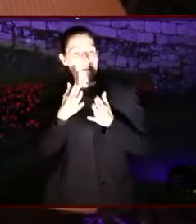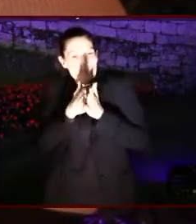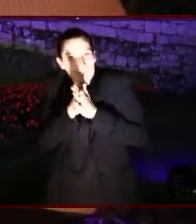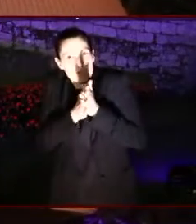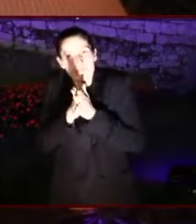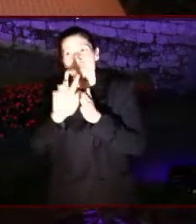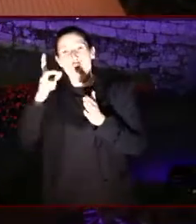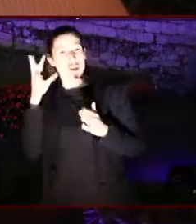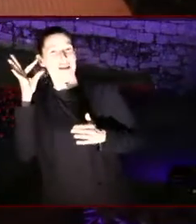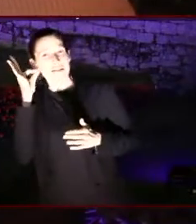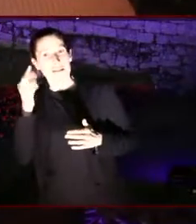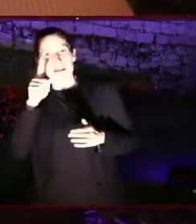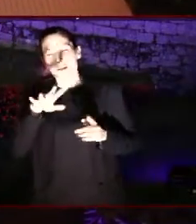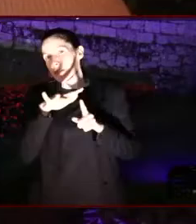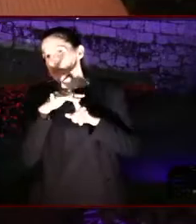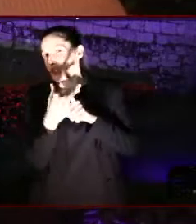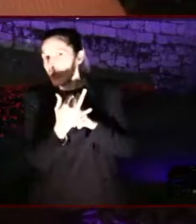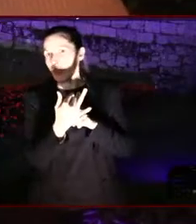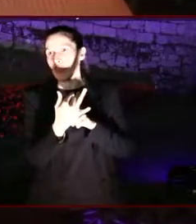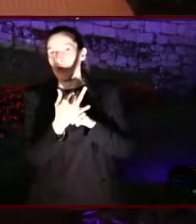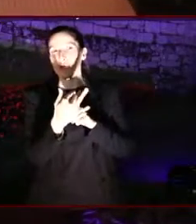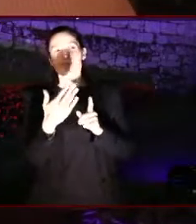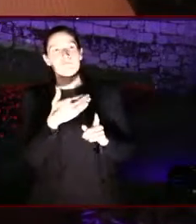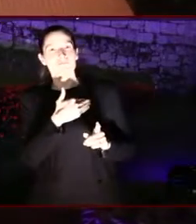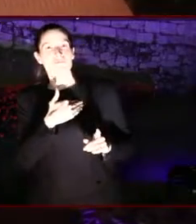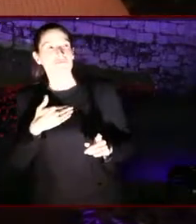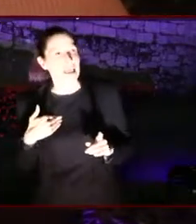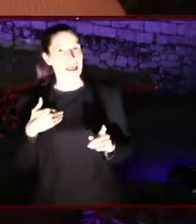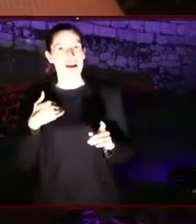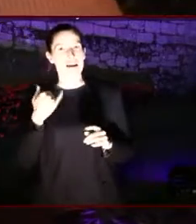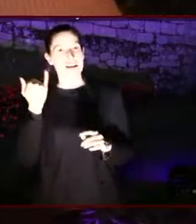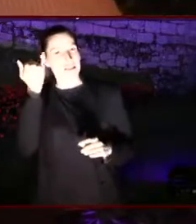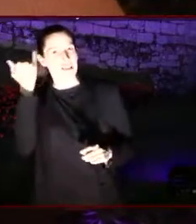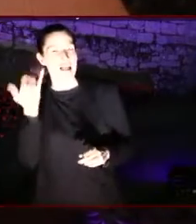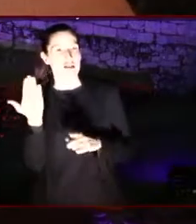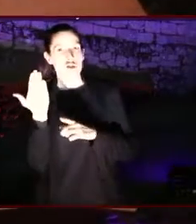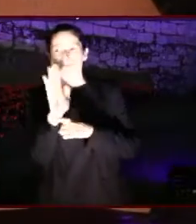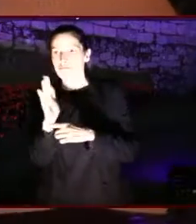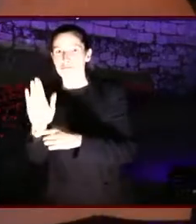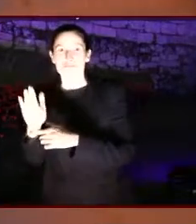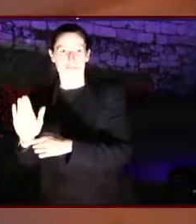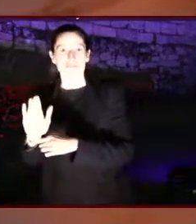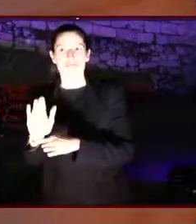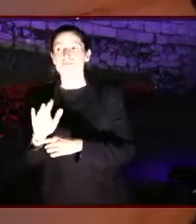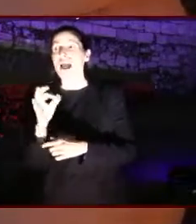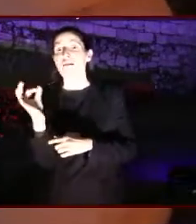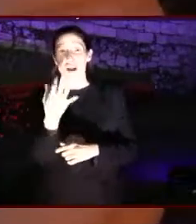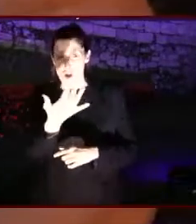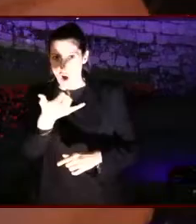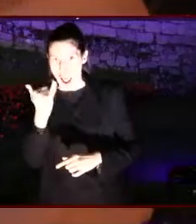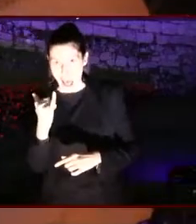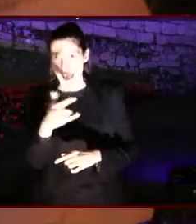pues, que están esperando mostrar o seu talento también. Algunas de ellas seguramente están hoy aquí conosco entre o